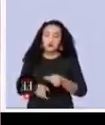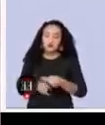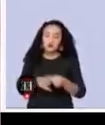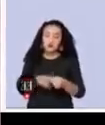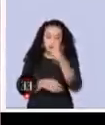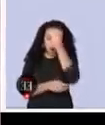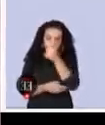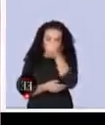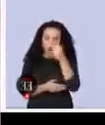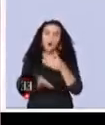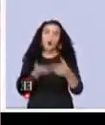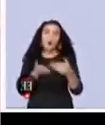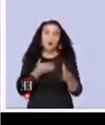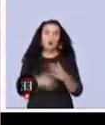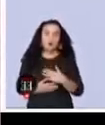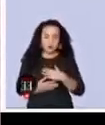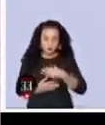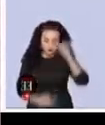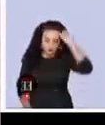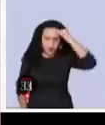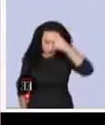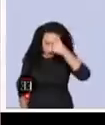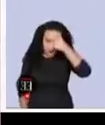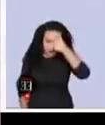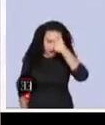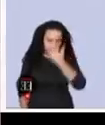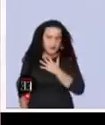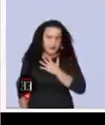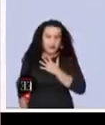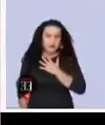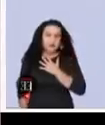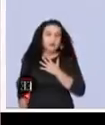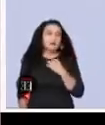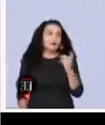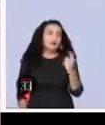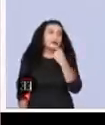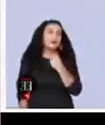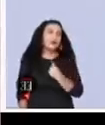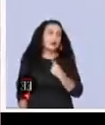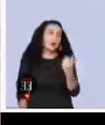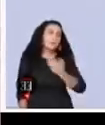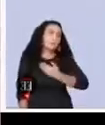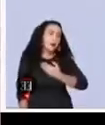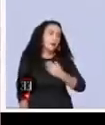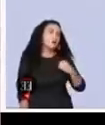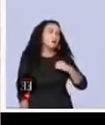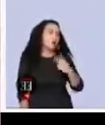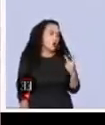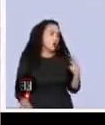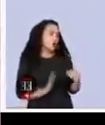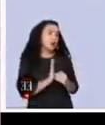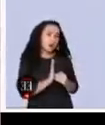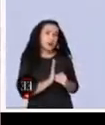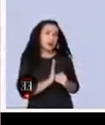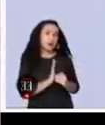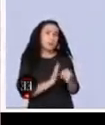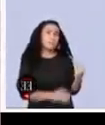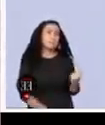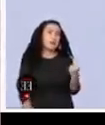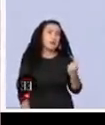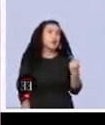compramos me acuerdo tanto que él me dijo madre tengo 12 mil pesos que me dieron de propina